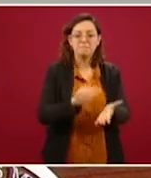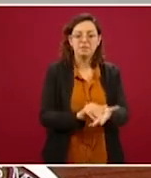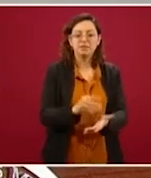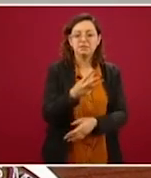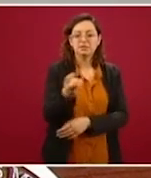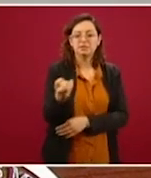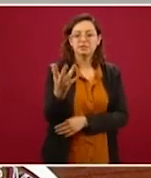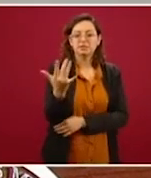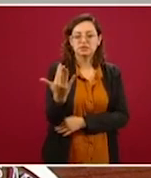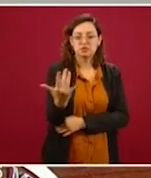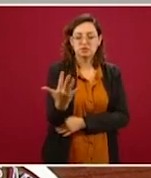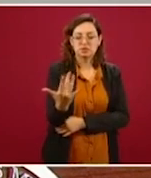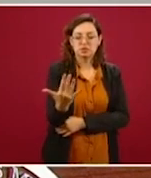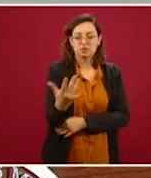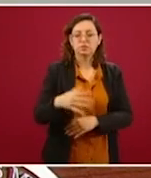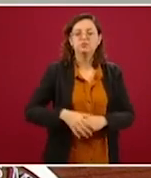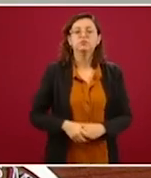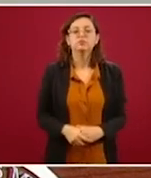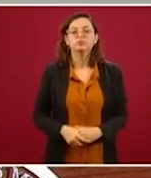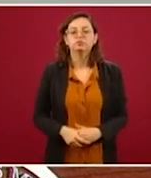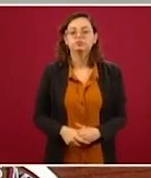ayudando